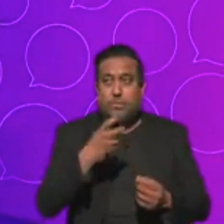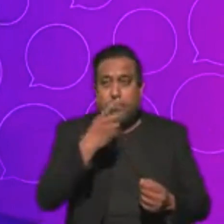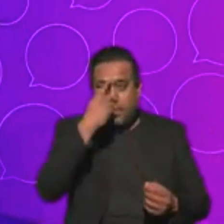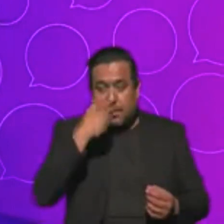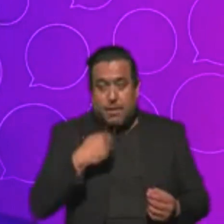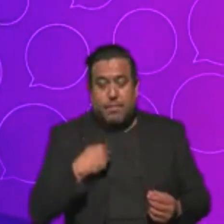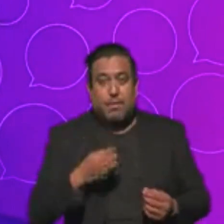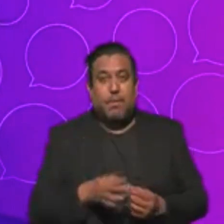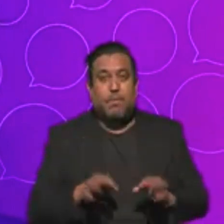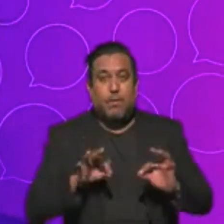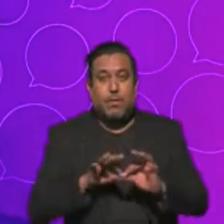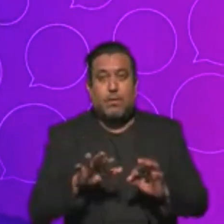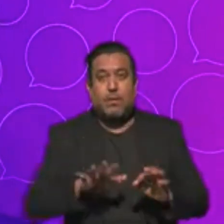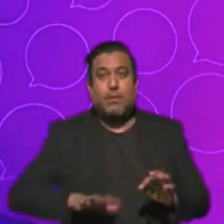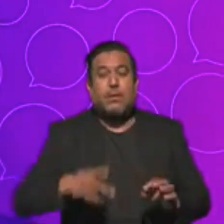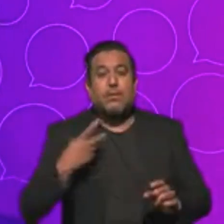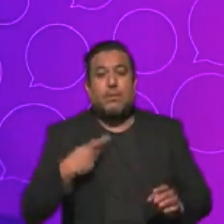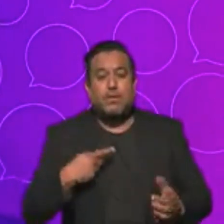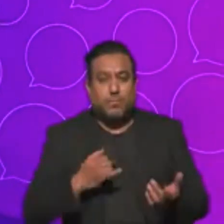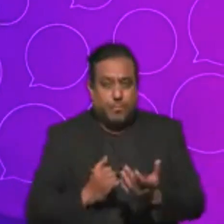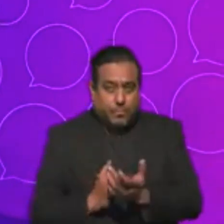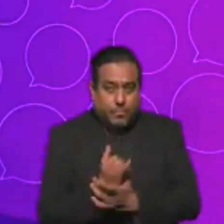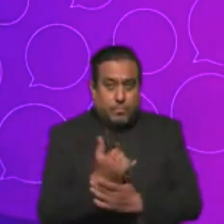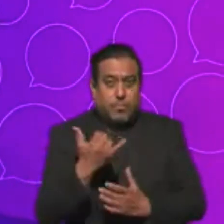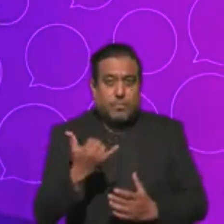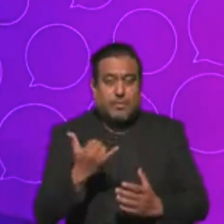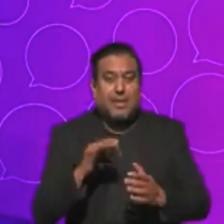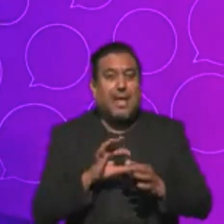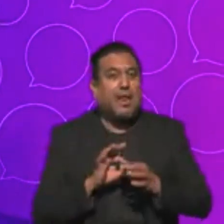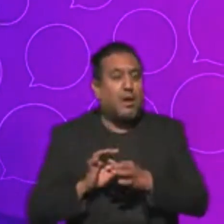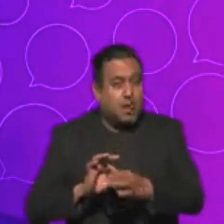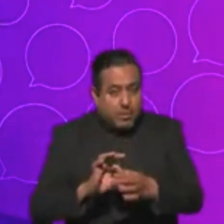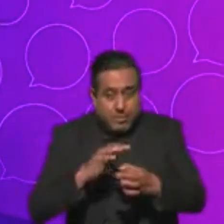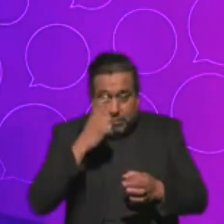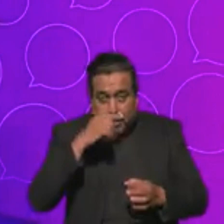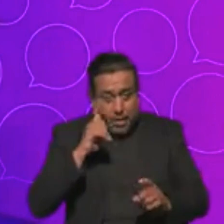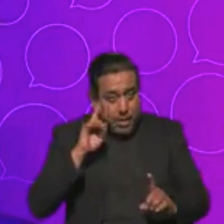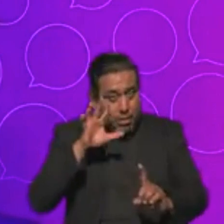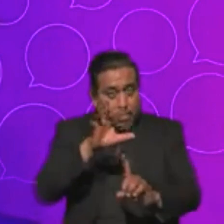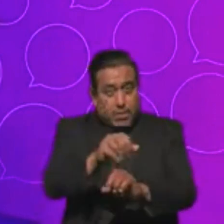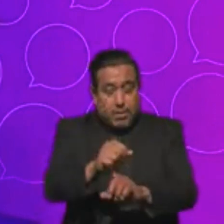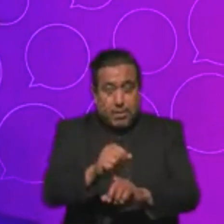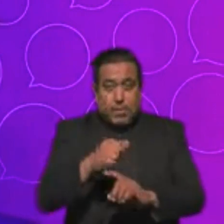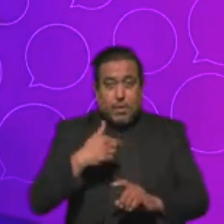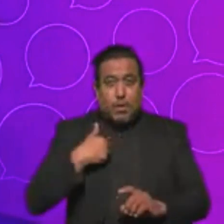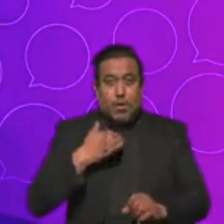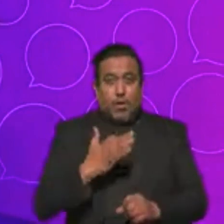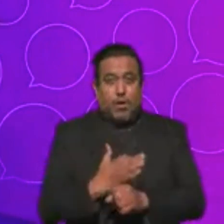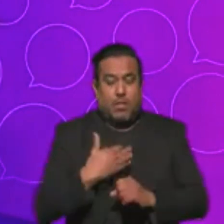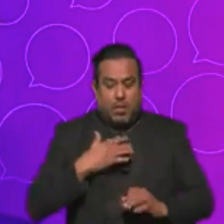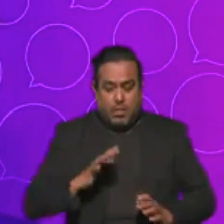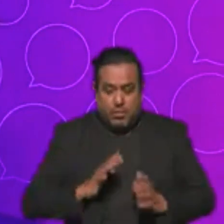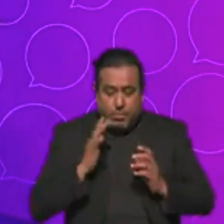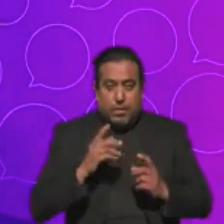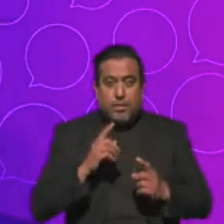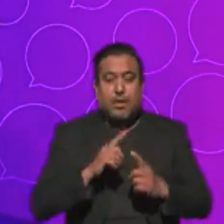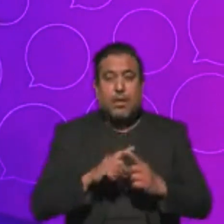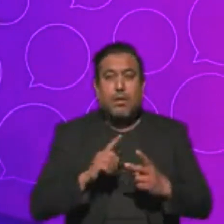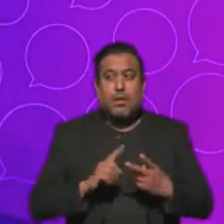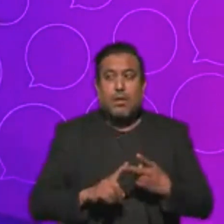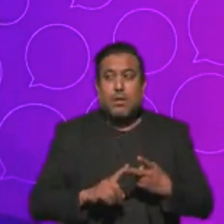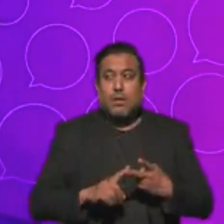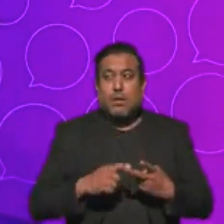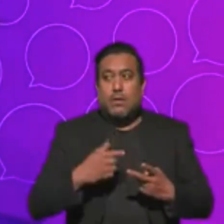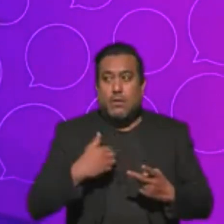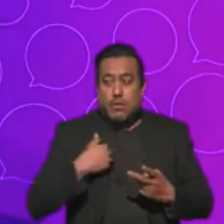el tema de la decisón ciudadana y sobre todo las alianzas para lograr los objetivos de aquí yo me voy con un par de sorpresas buenas que los voy a